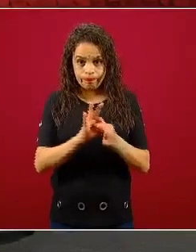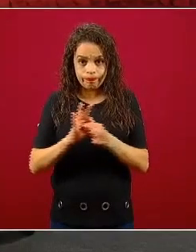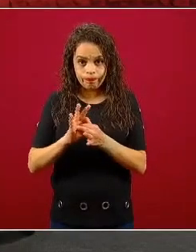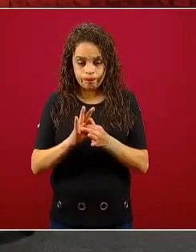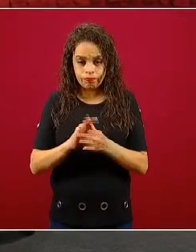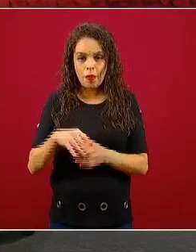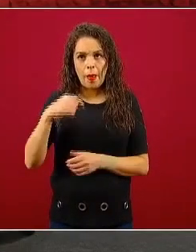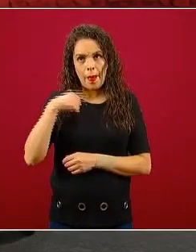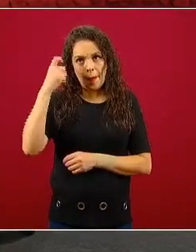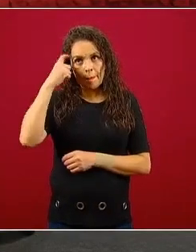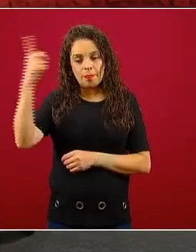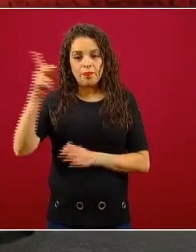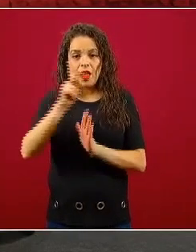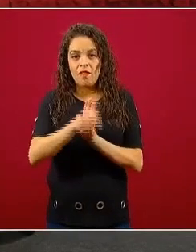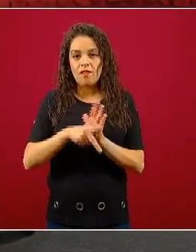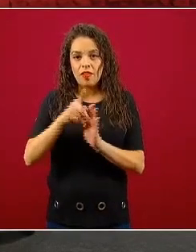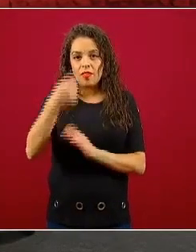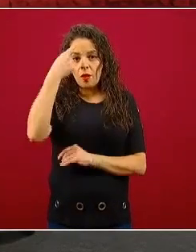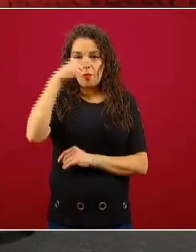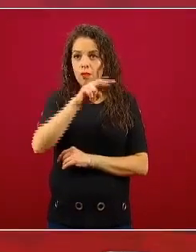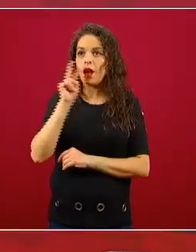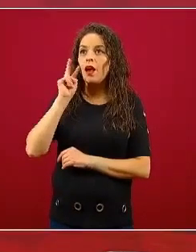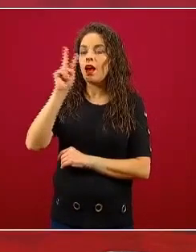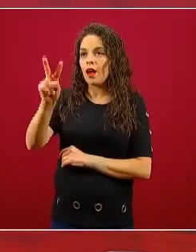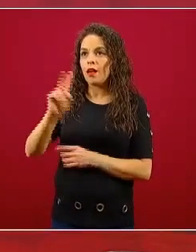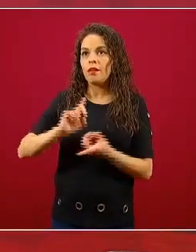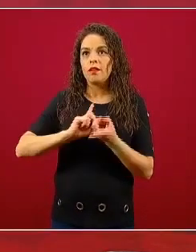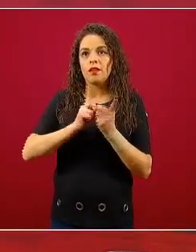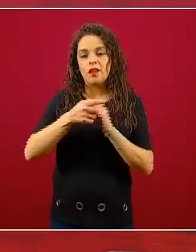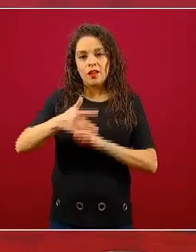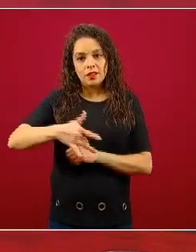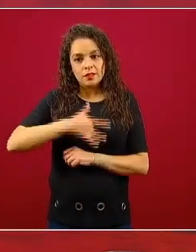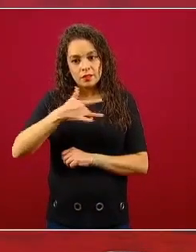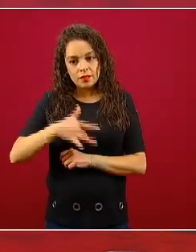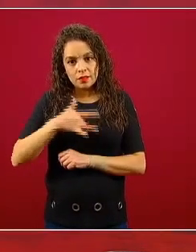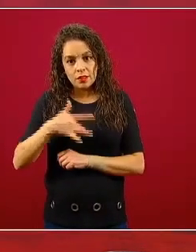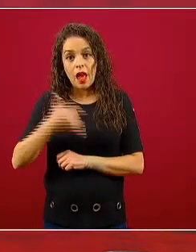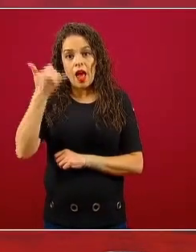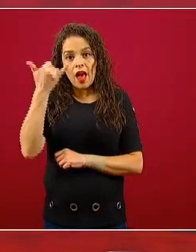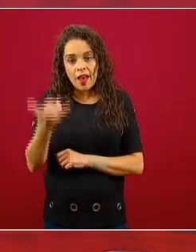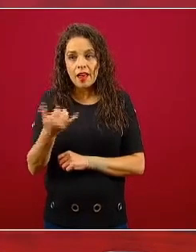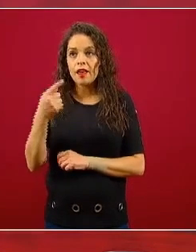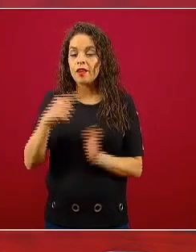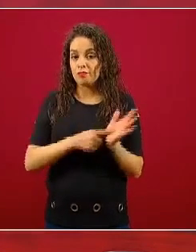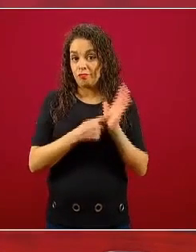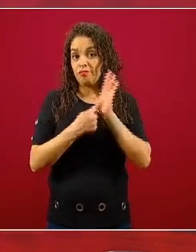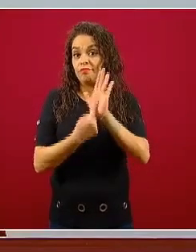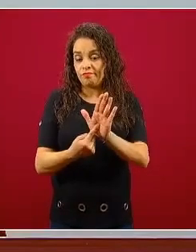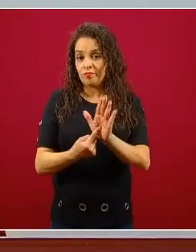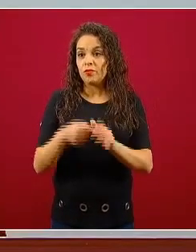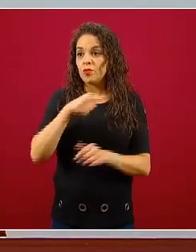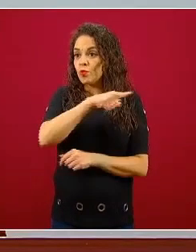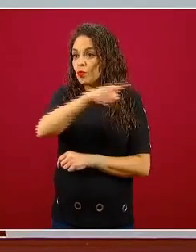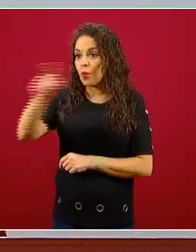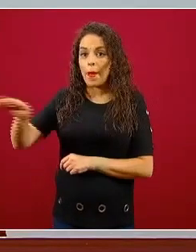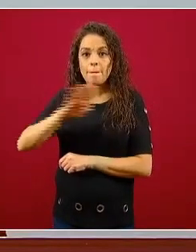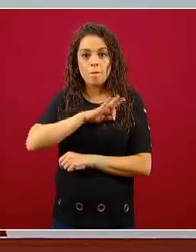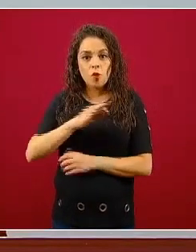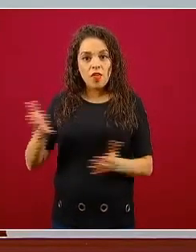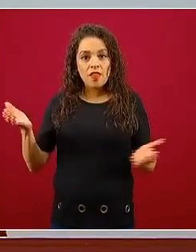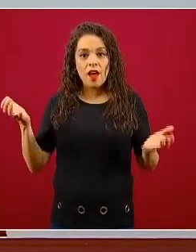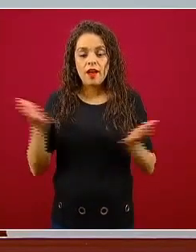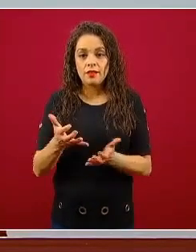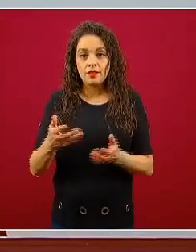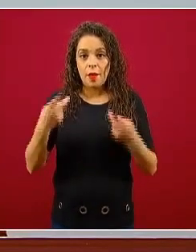busca sensibilizar, pero un video que muestra lo que se puede hacer, lo que los empleadores pueden hacer.